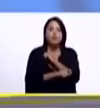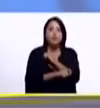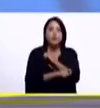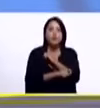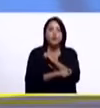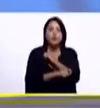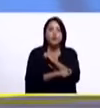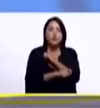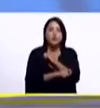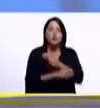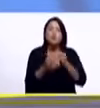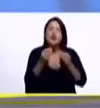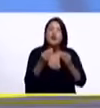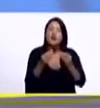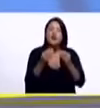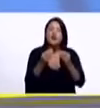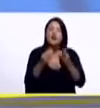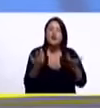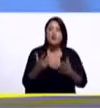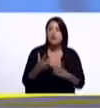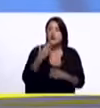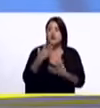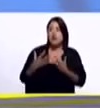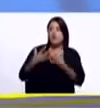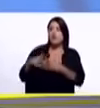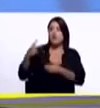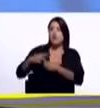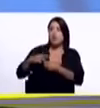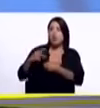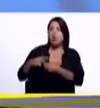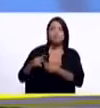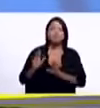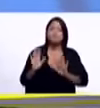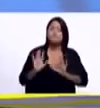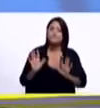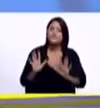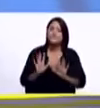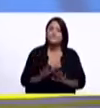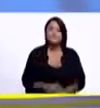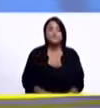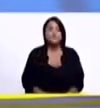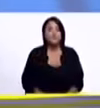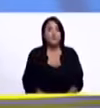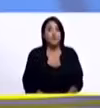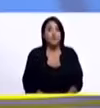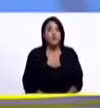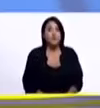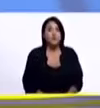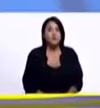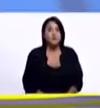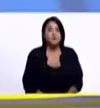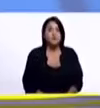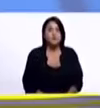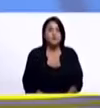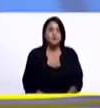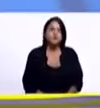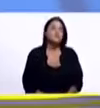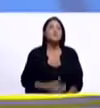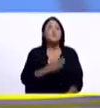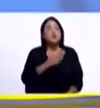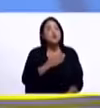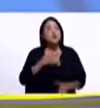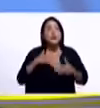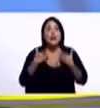crezca la producción petrolera, como tantas veces se hizo en Venezuela. No, yo me alegro cuando